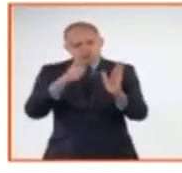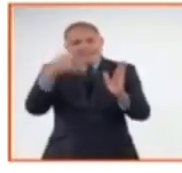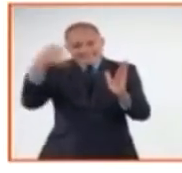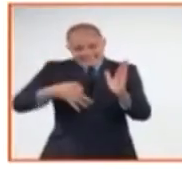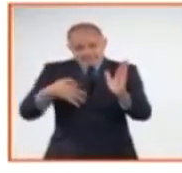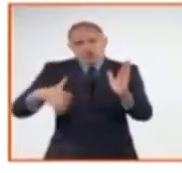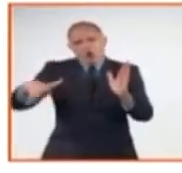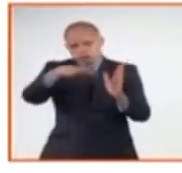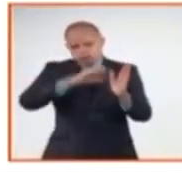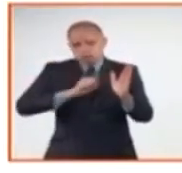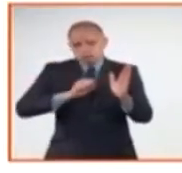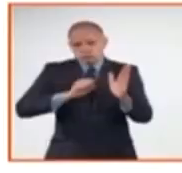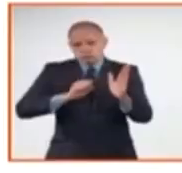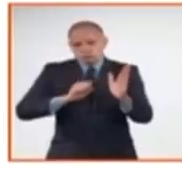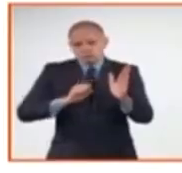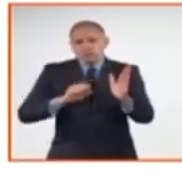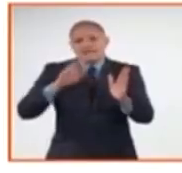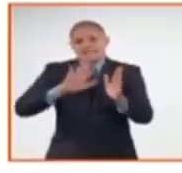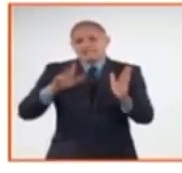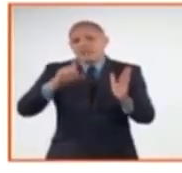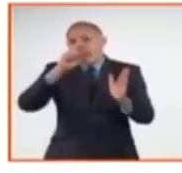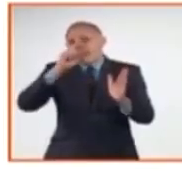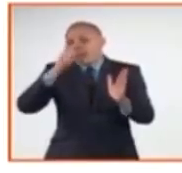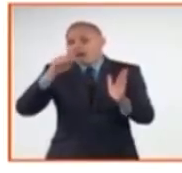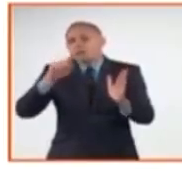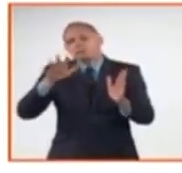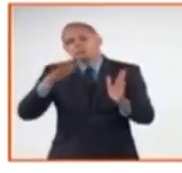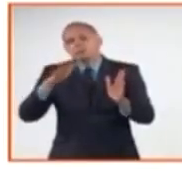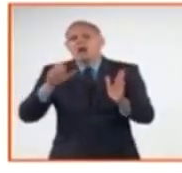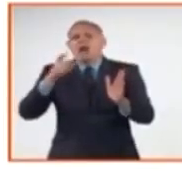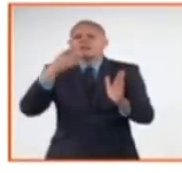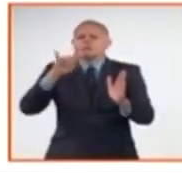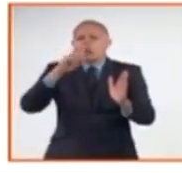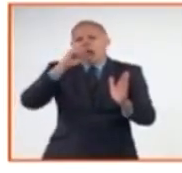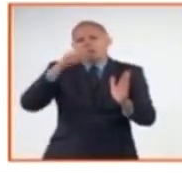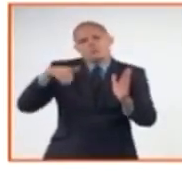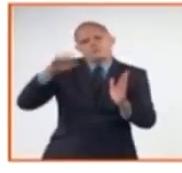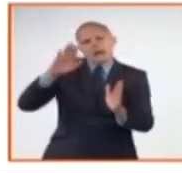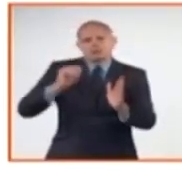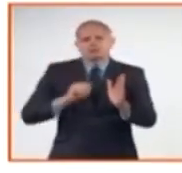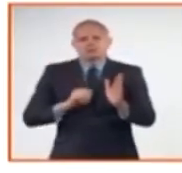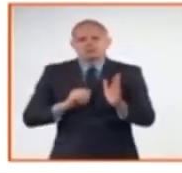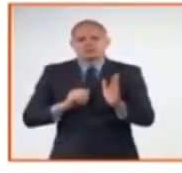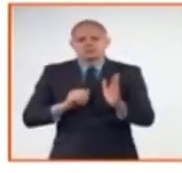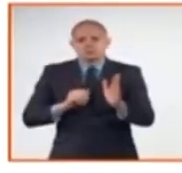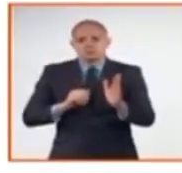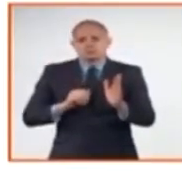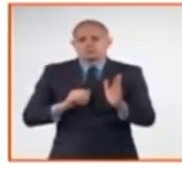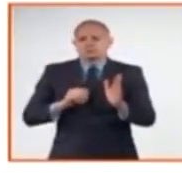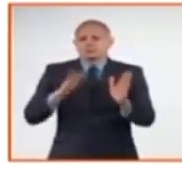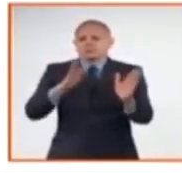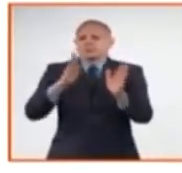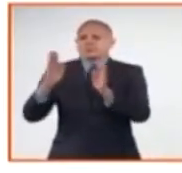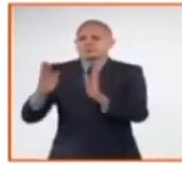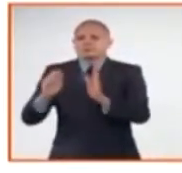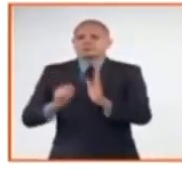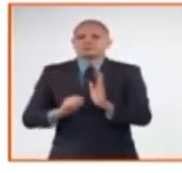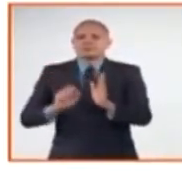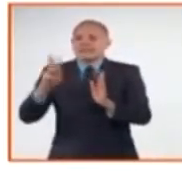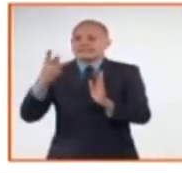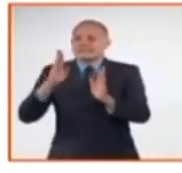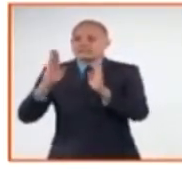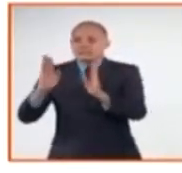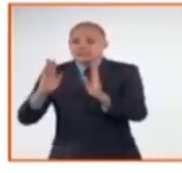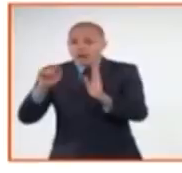haber personas con mayor competencia inmunológica menor competencia inmunológica de hecho se favorece en las vacunaciones